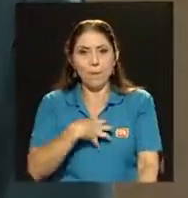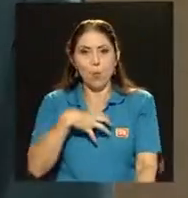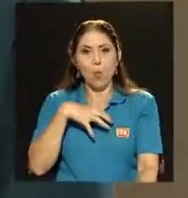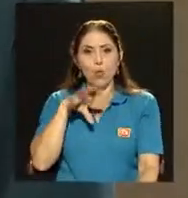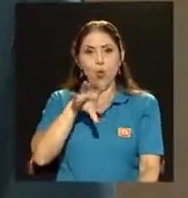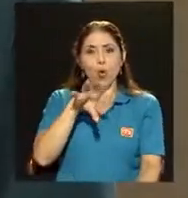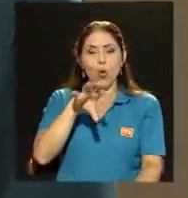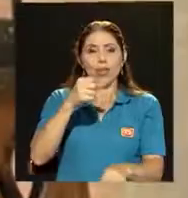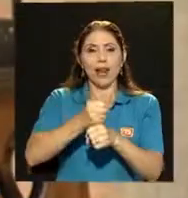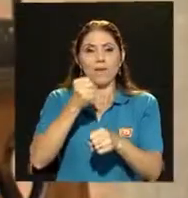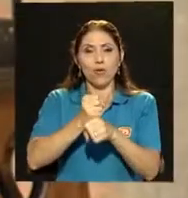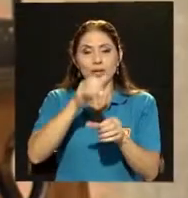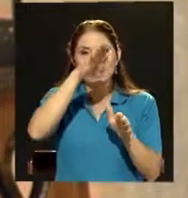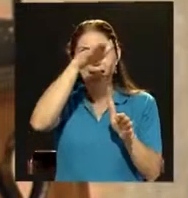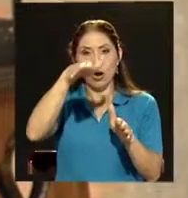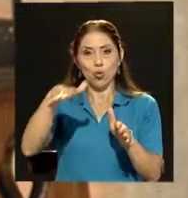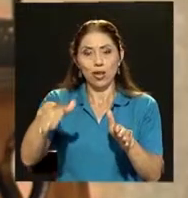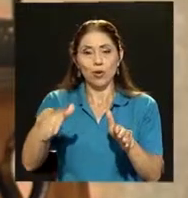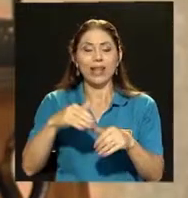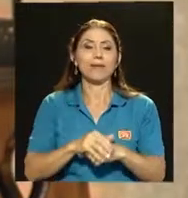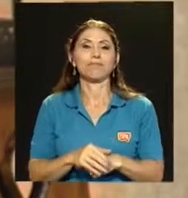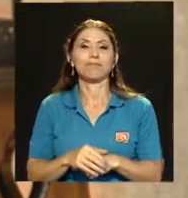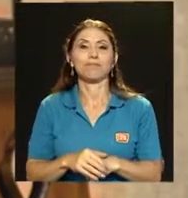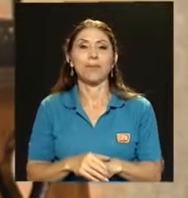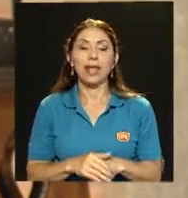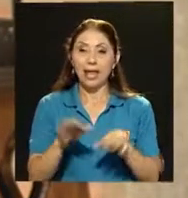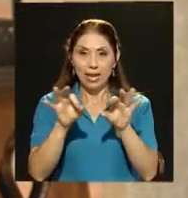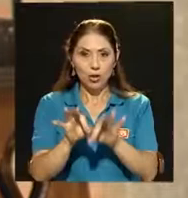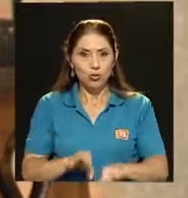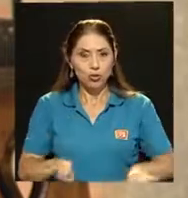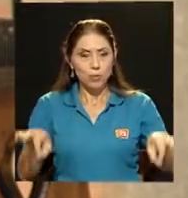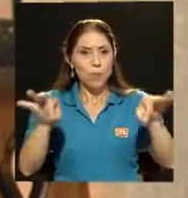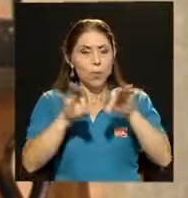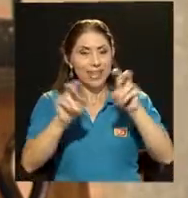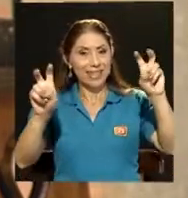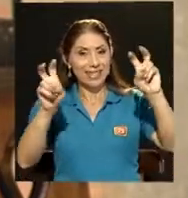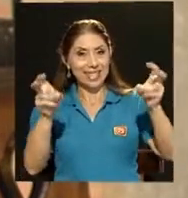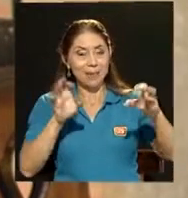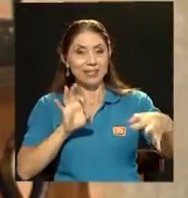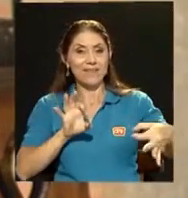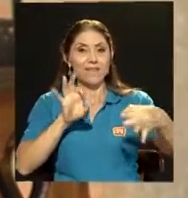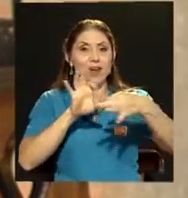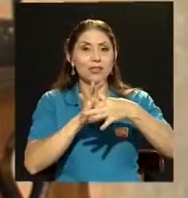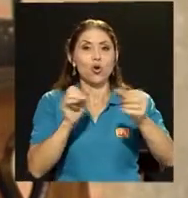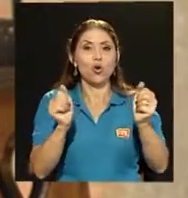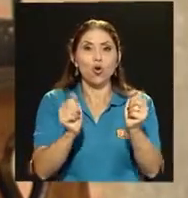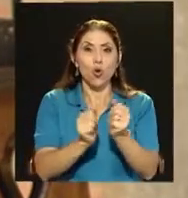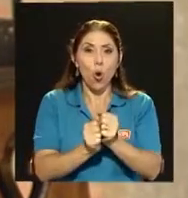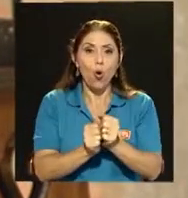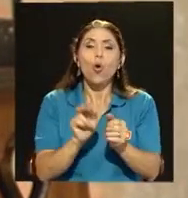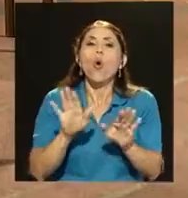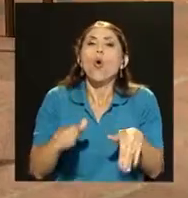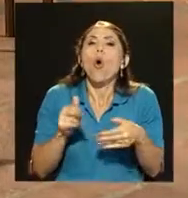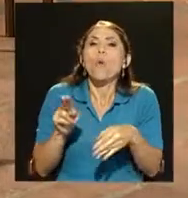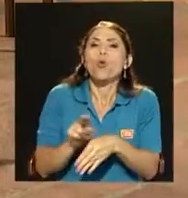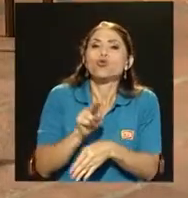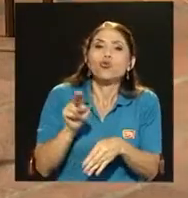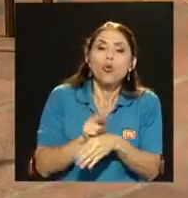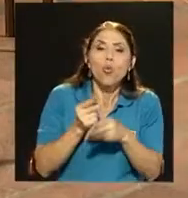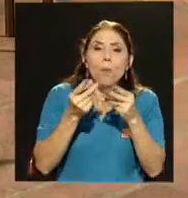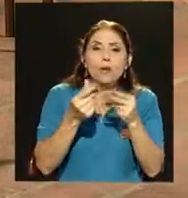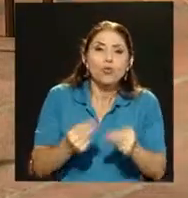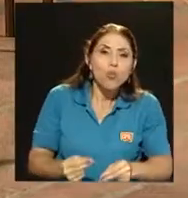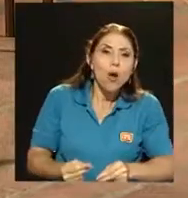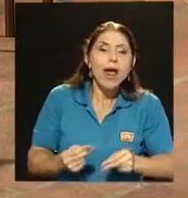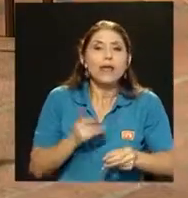de la República. Dentro de los temas importantes en relación con la liquidación del presupuesto, pues